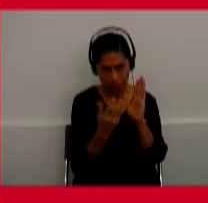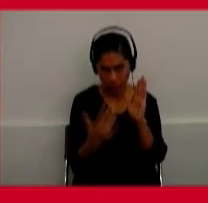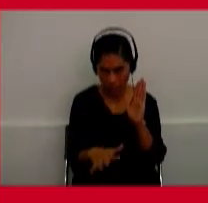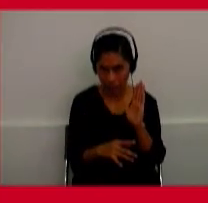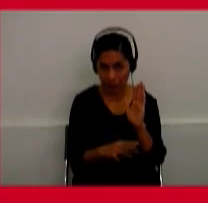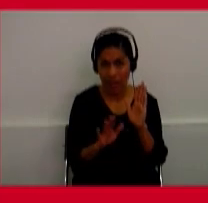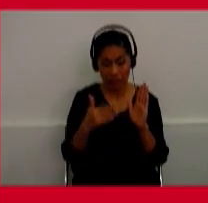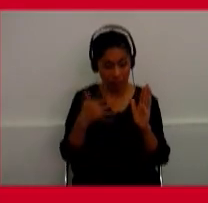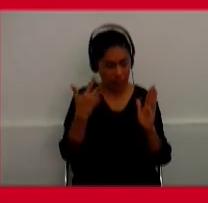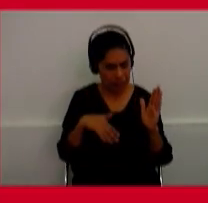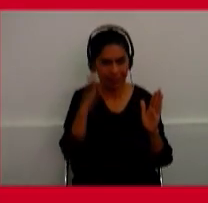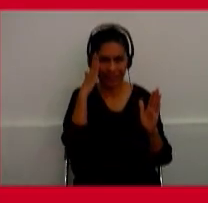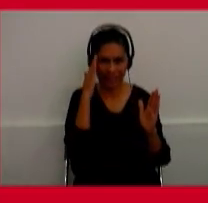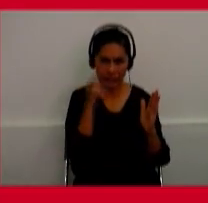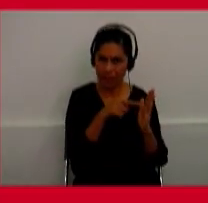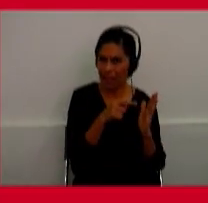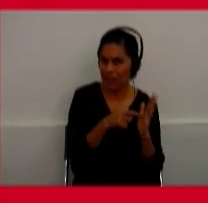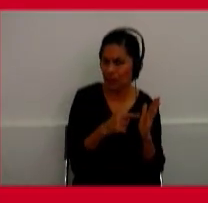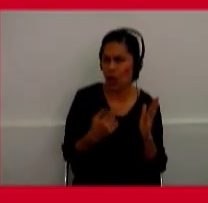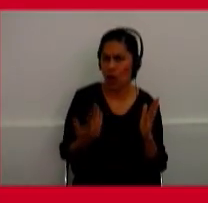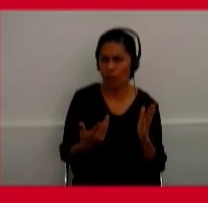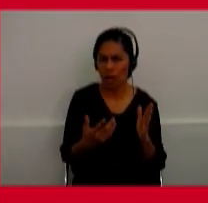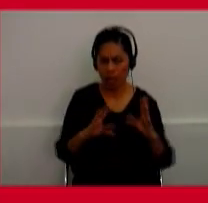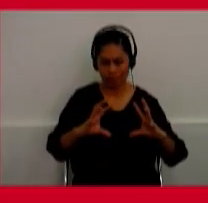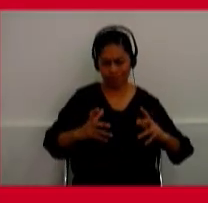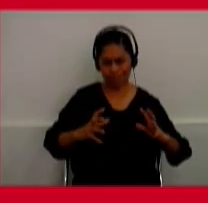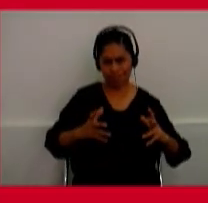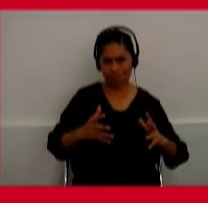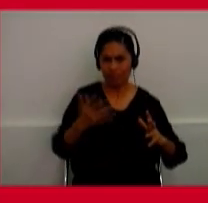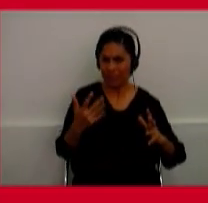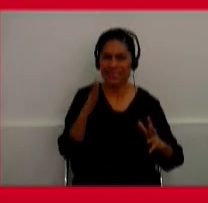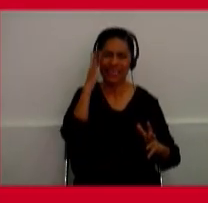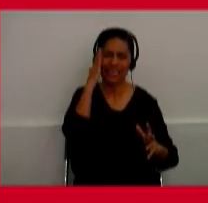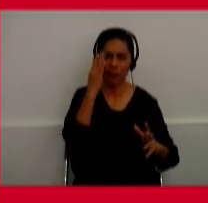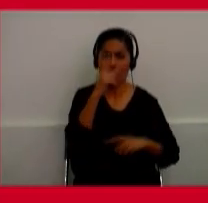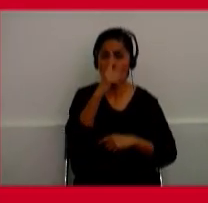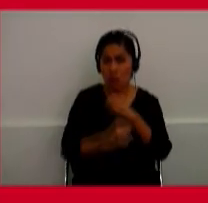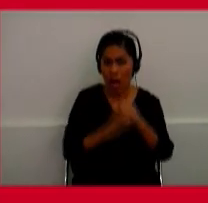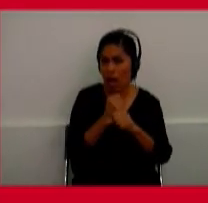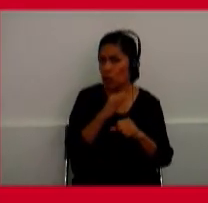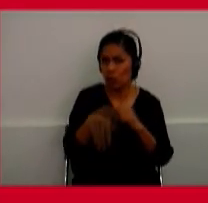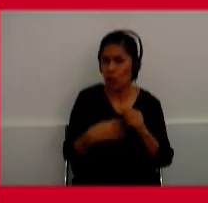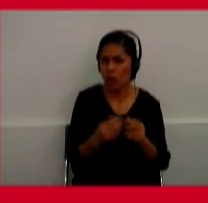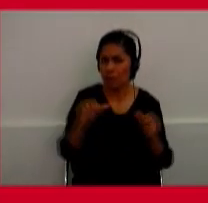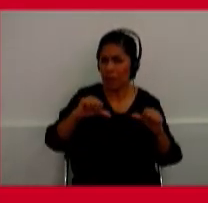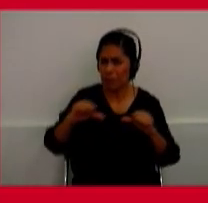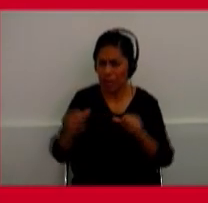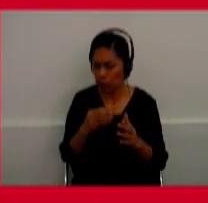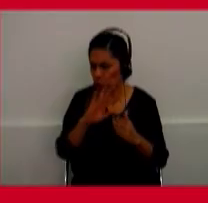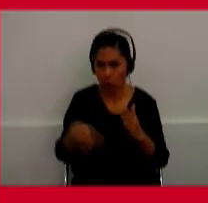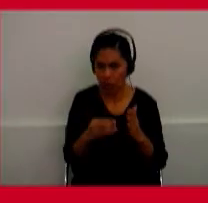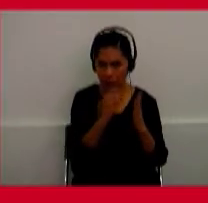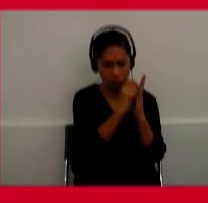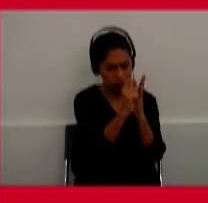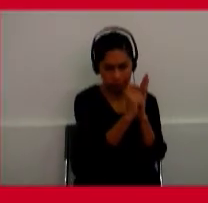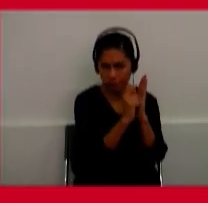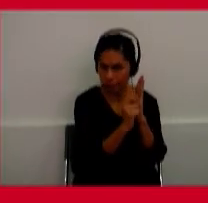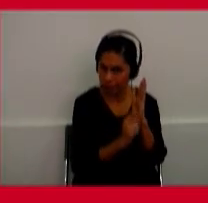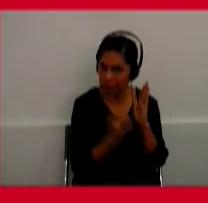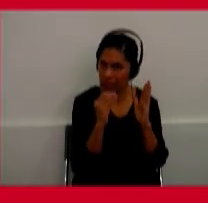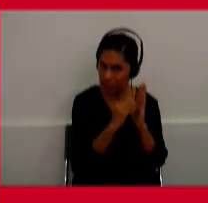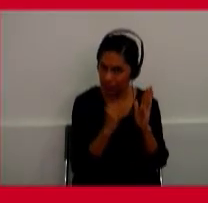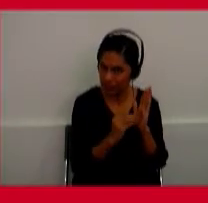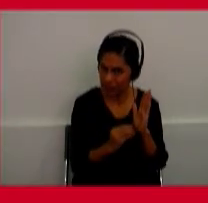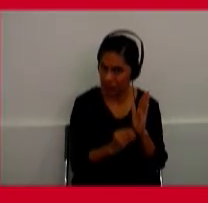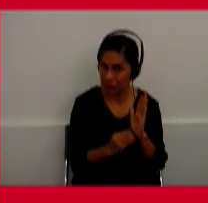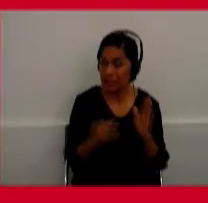tenemos mapeado, ¿no? Todas las fallas que han ocurrido en el año las tenemos mapeadas por tipo de falla, por modo de falla. Y